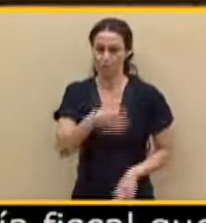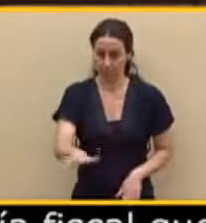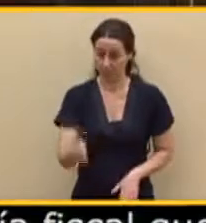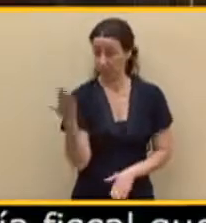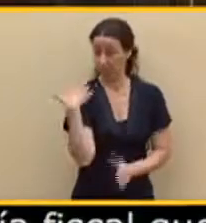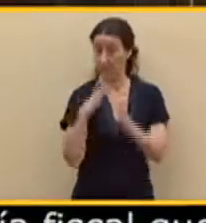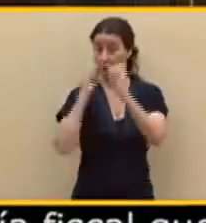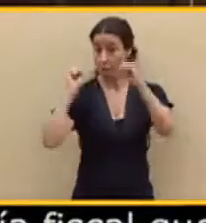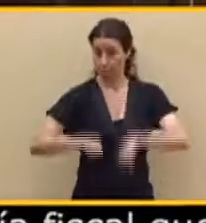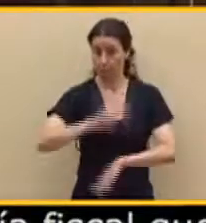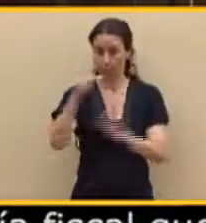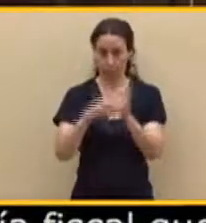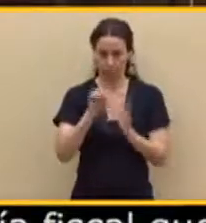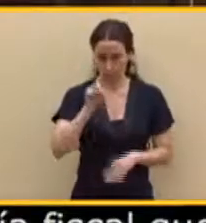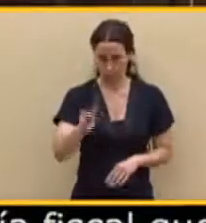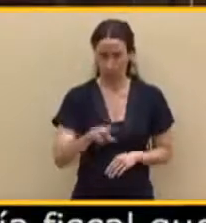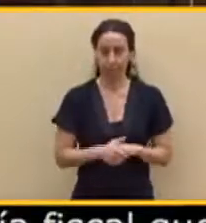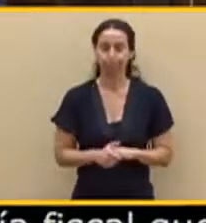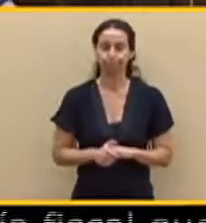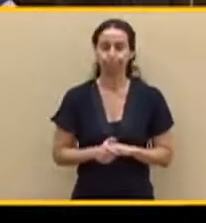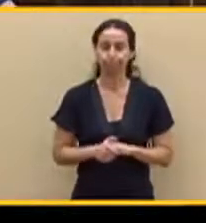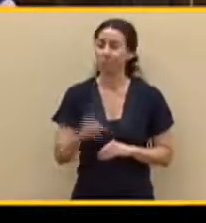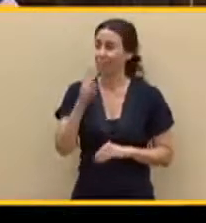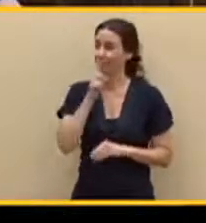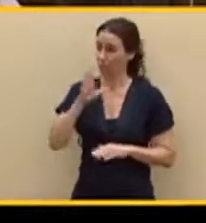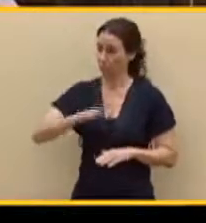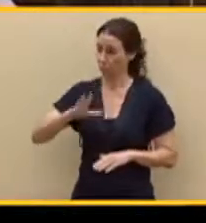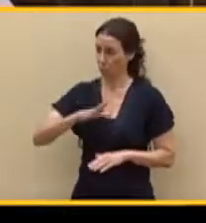2012. Silencio, por favor.